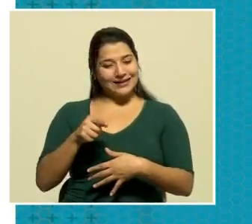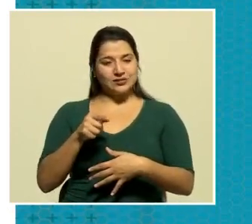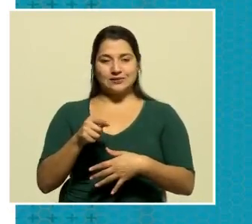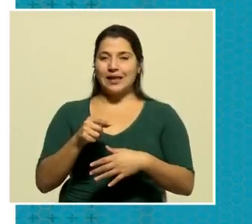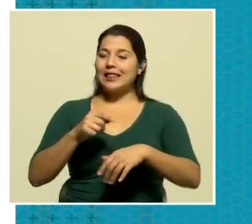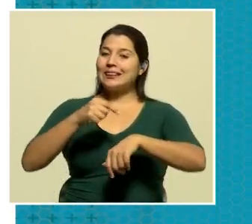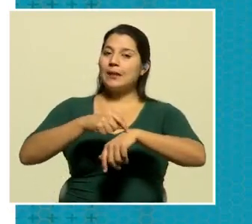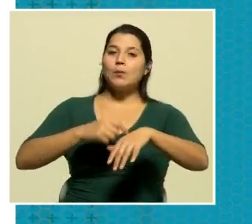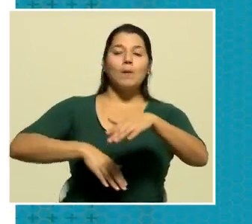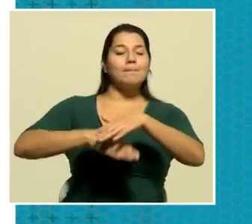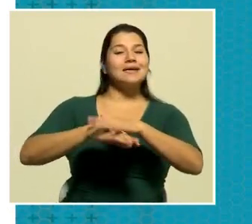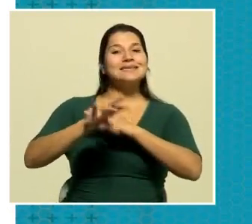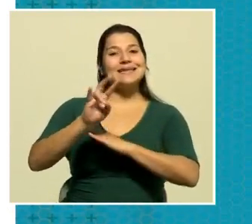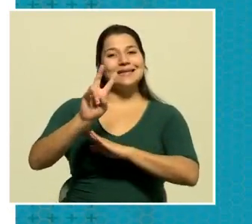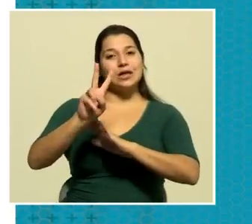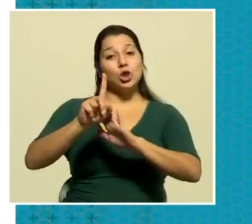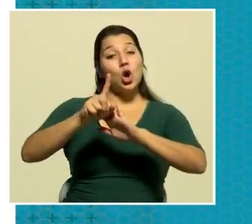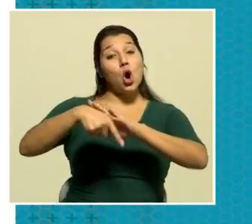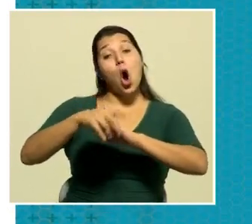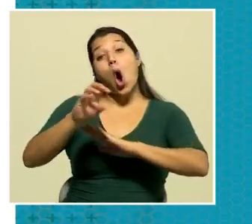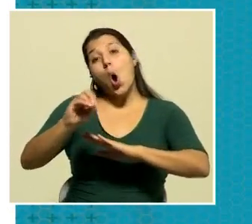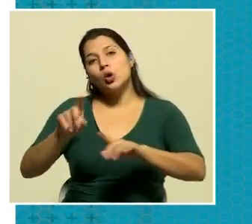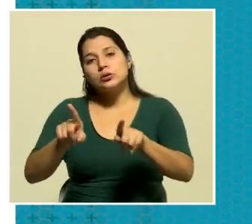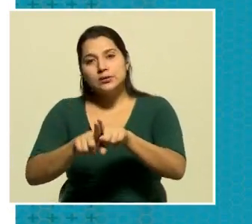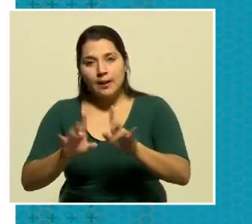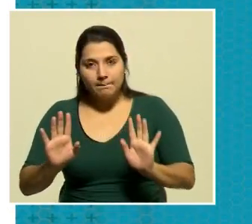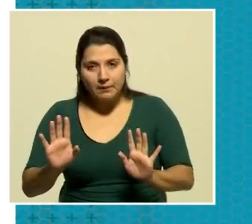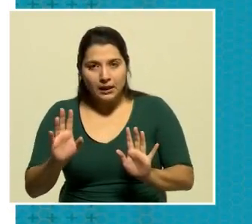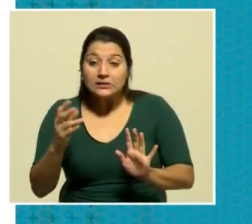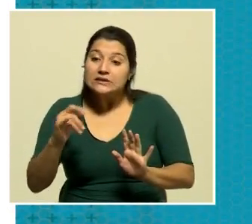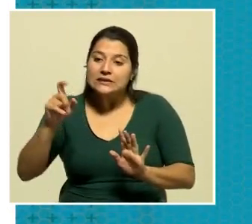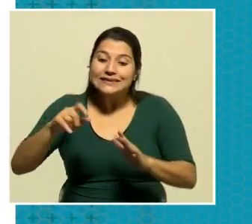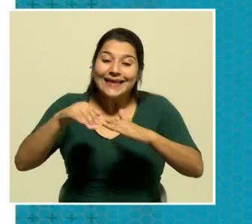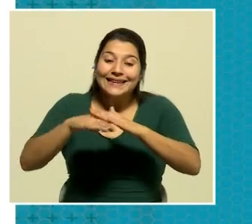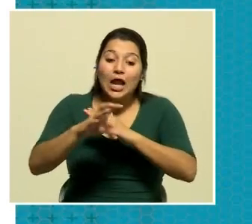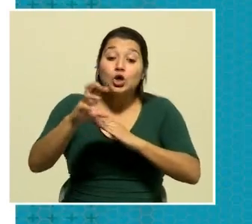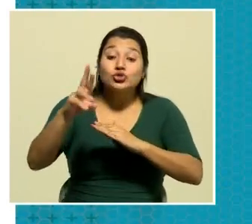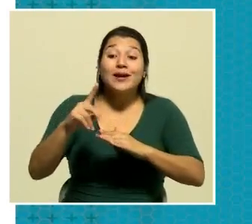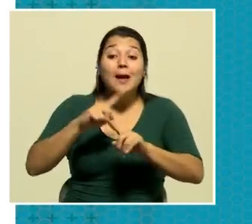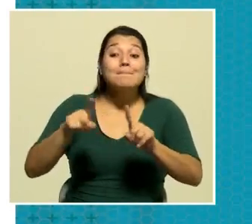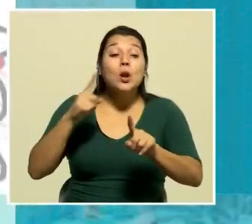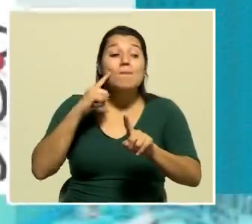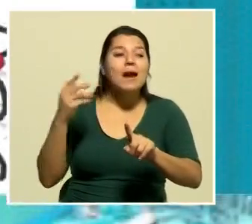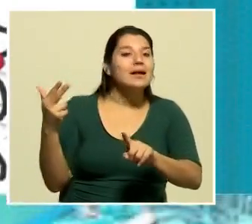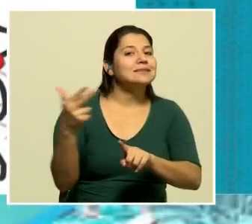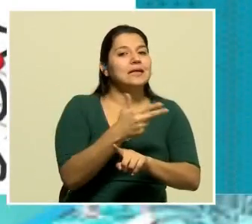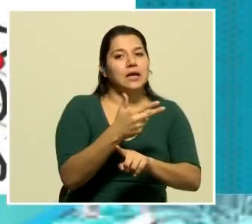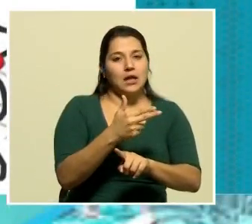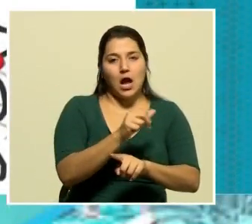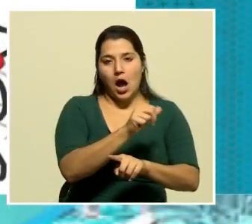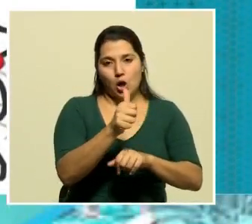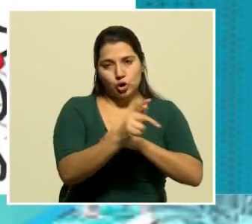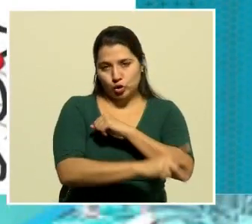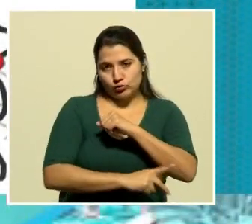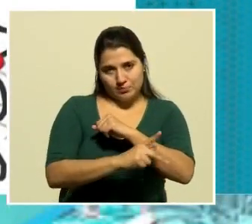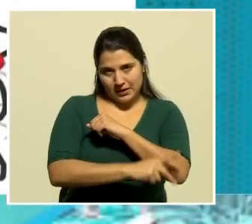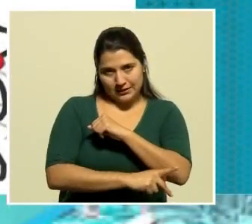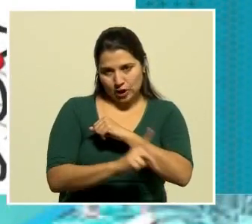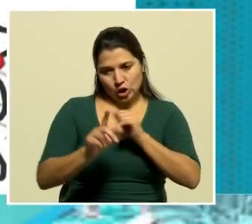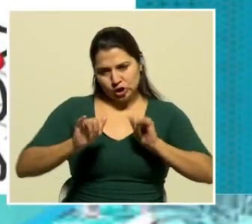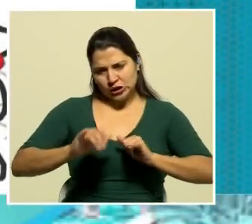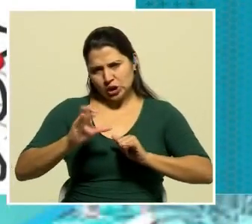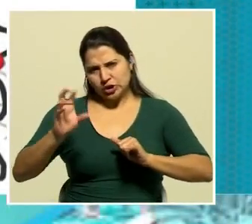bien para quienes deban atravesar solamente el territorio costarricense para seguir su camino hacia otros países